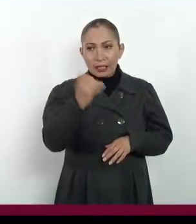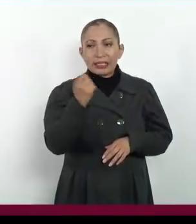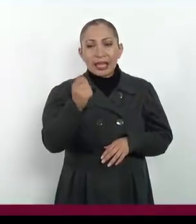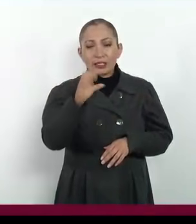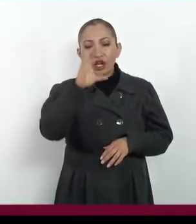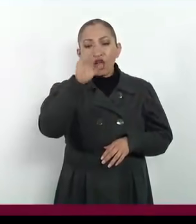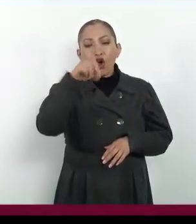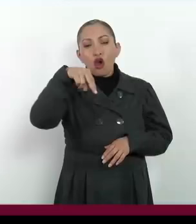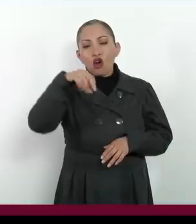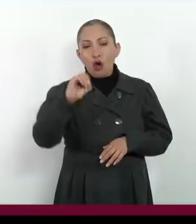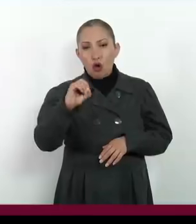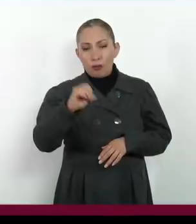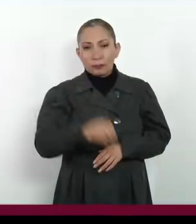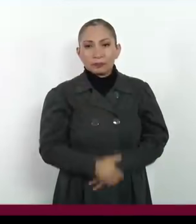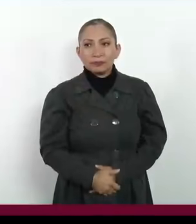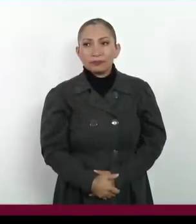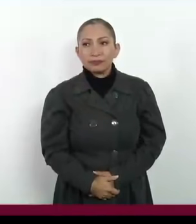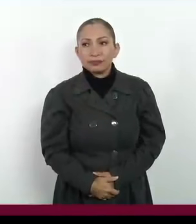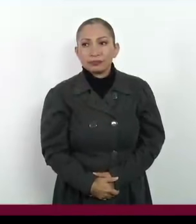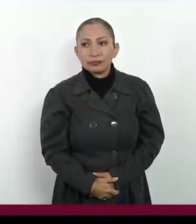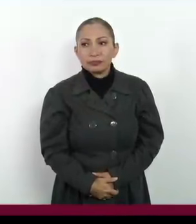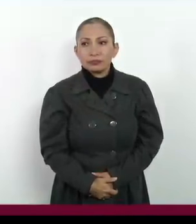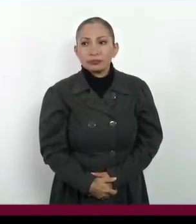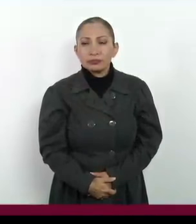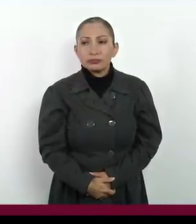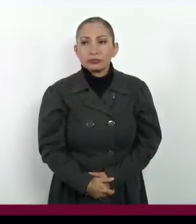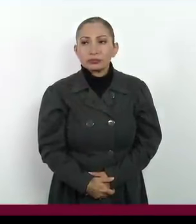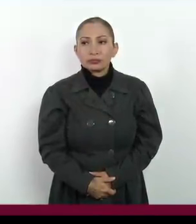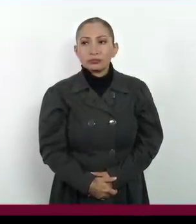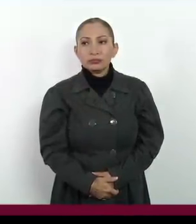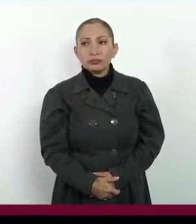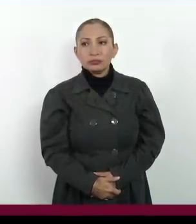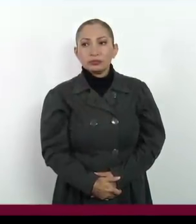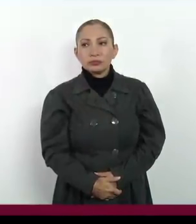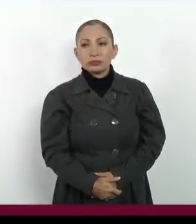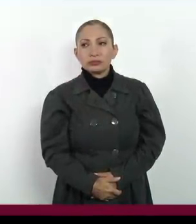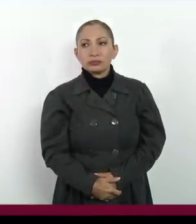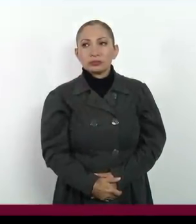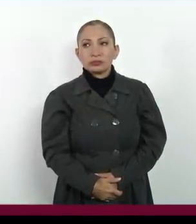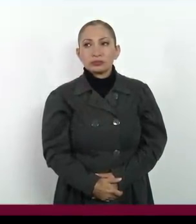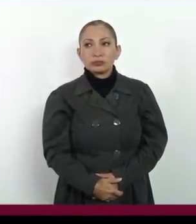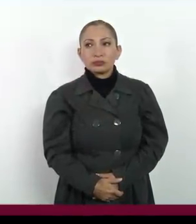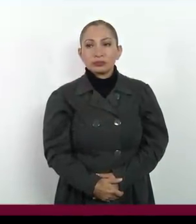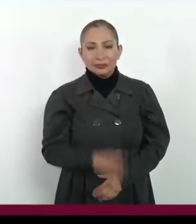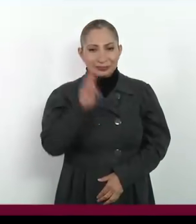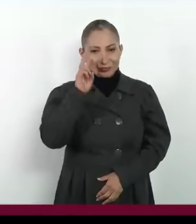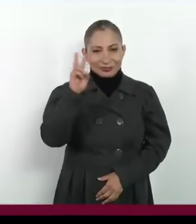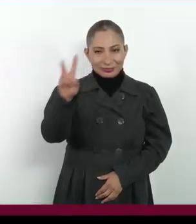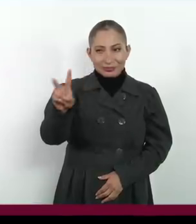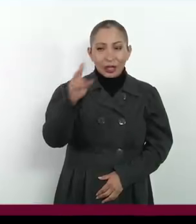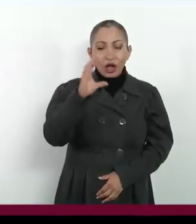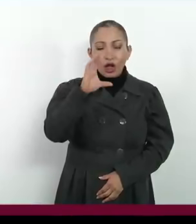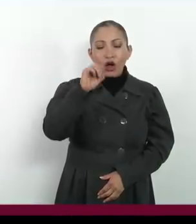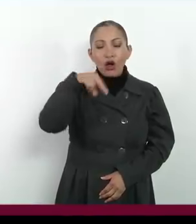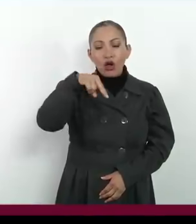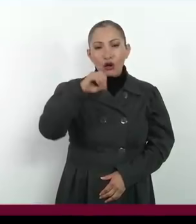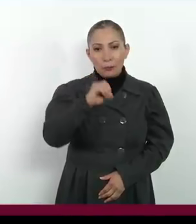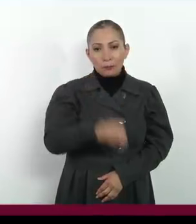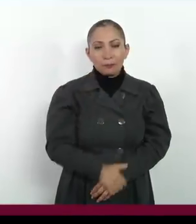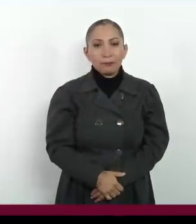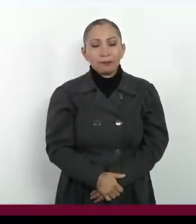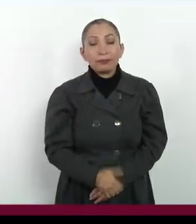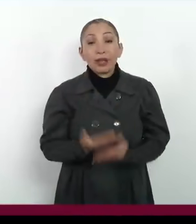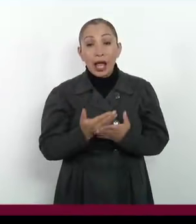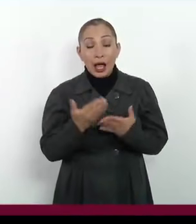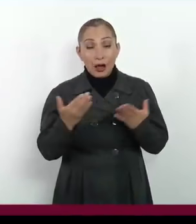idea de lo que es el cono. Déjenme dibujar bien la base. Muy bien. Ahí lo tienen. Ahí tienen ustedes un cono.